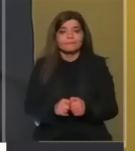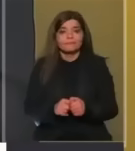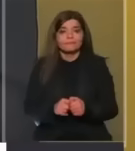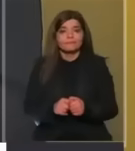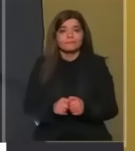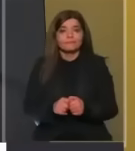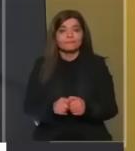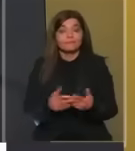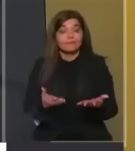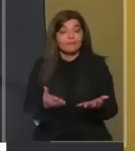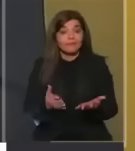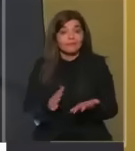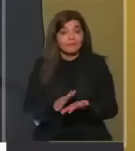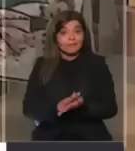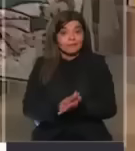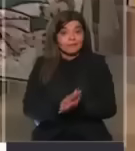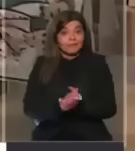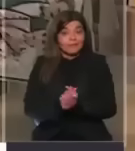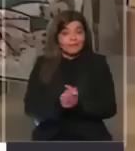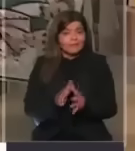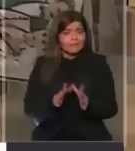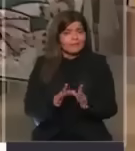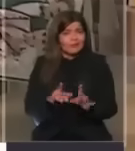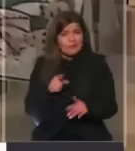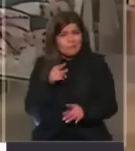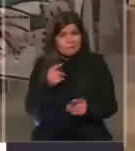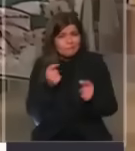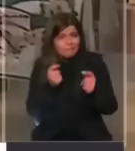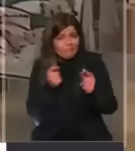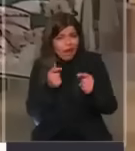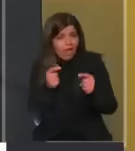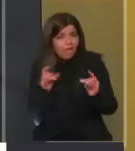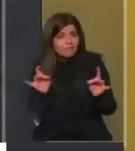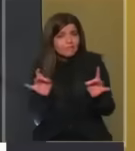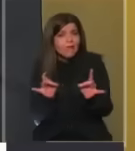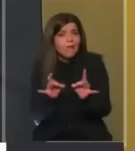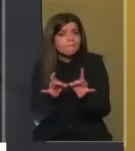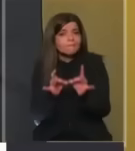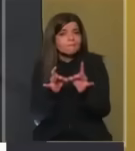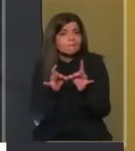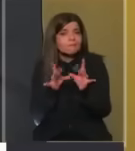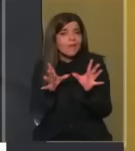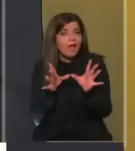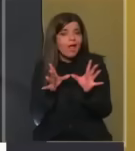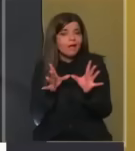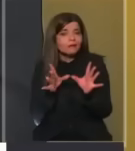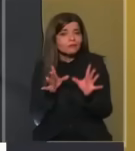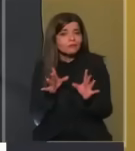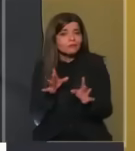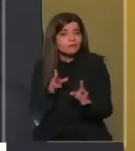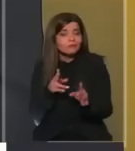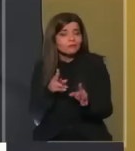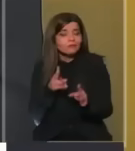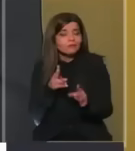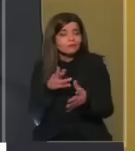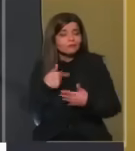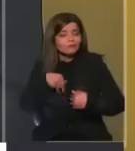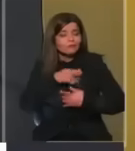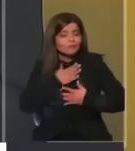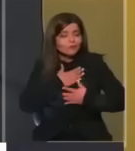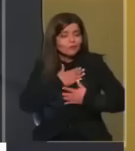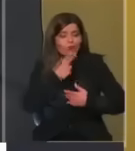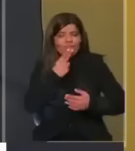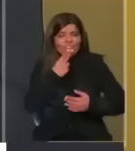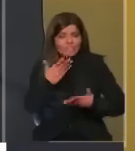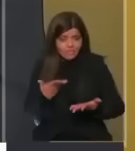Es que todo fue así como milagroso. Sí, todo esto lo... Todo fue... O sea, lo vivimos... Claro, cuando